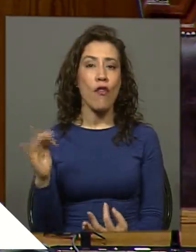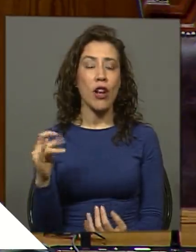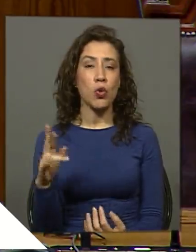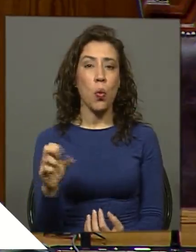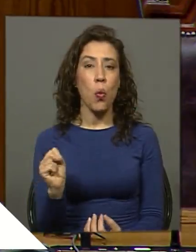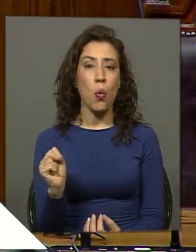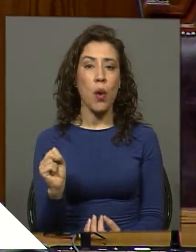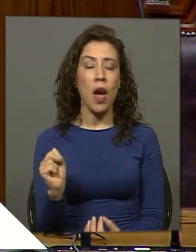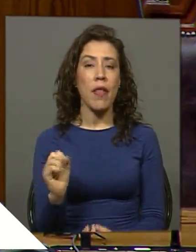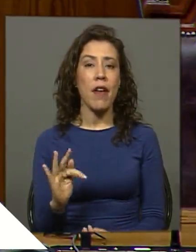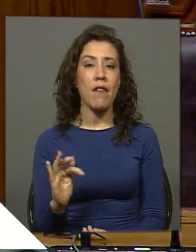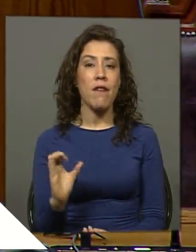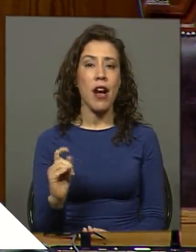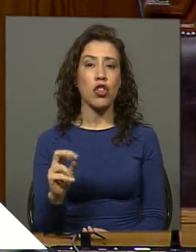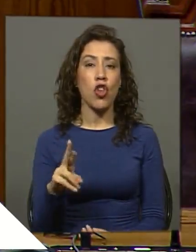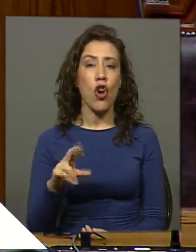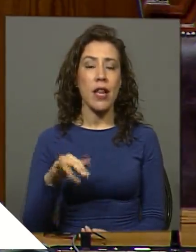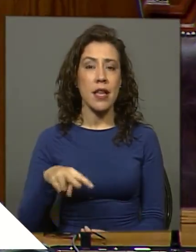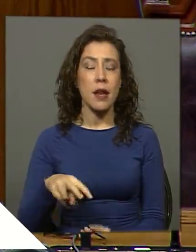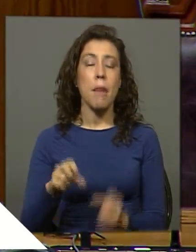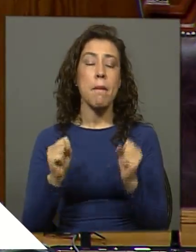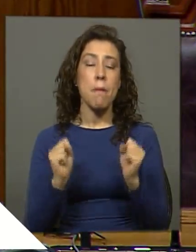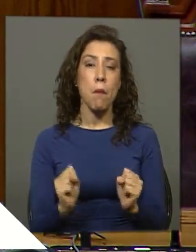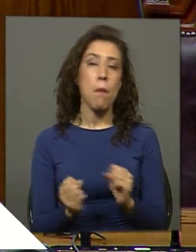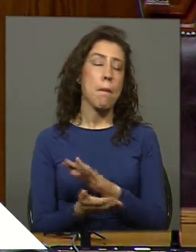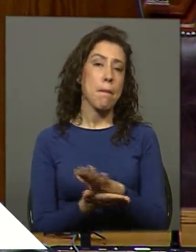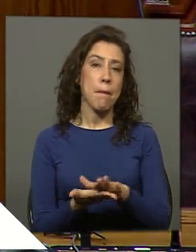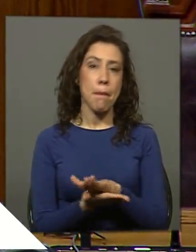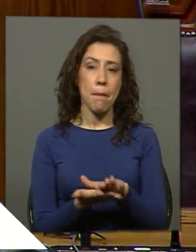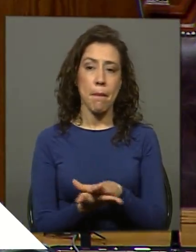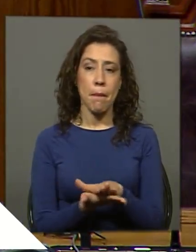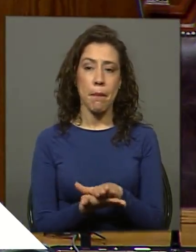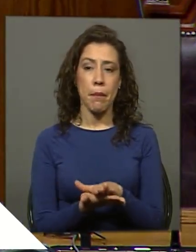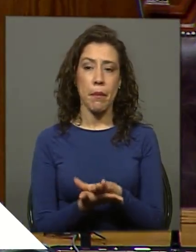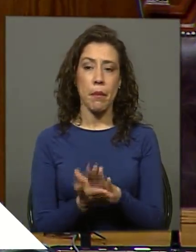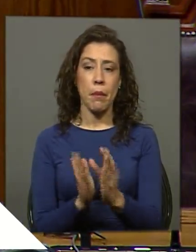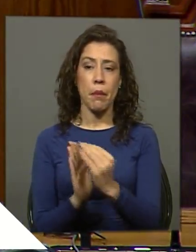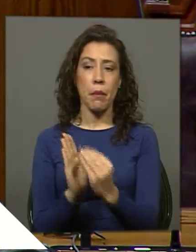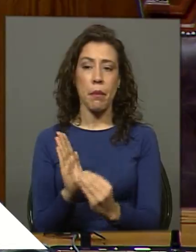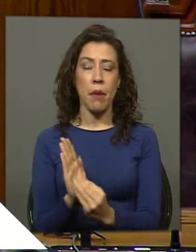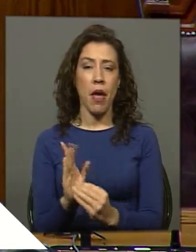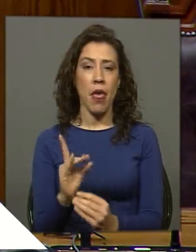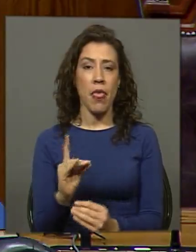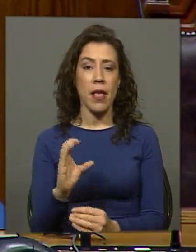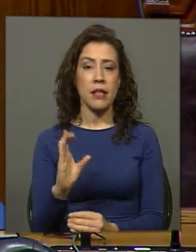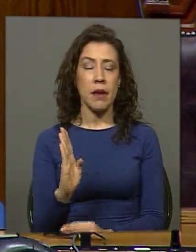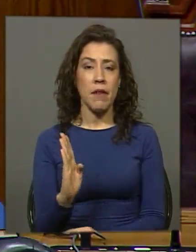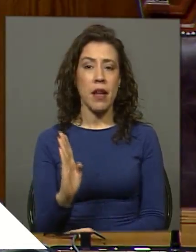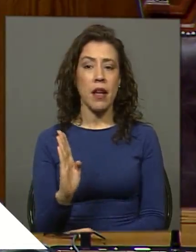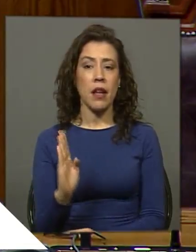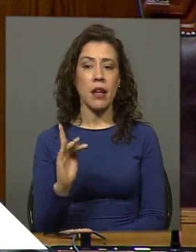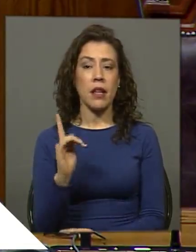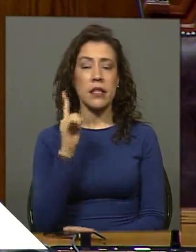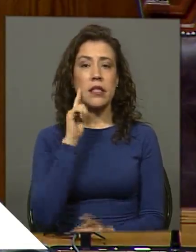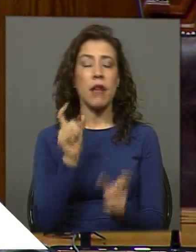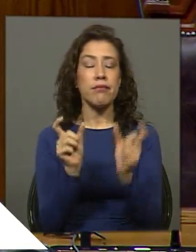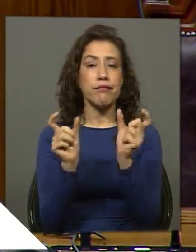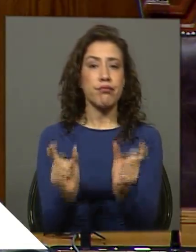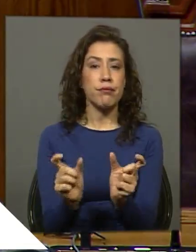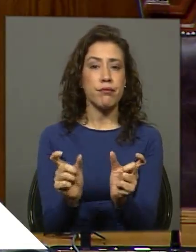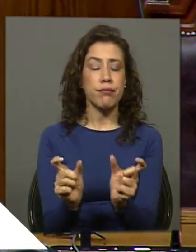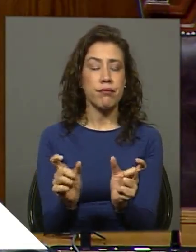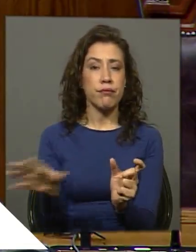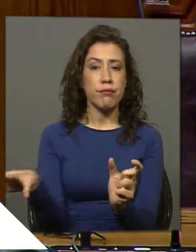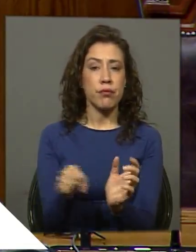en factoring y que se puedan por ejemplo incorporar el DCV y por lo tanto quedan custodiadas de